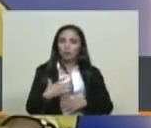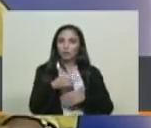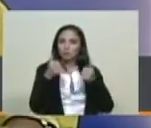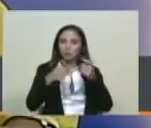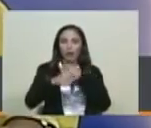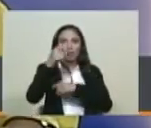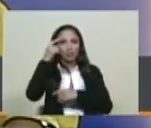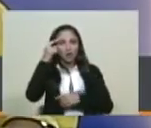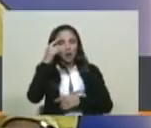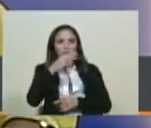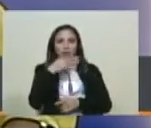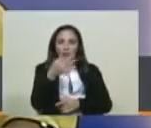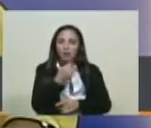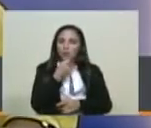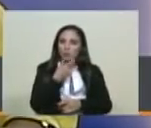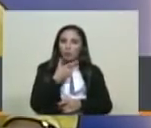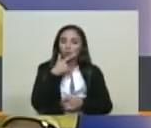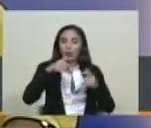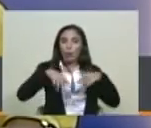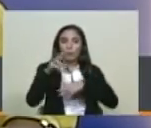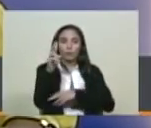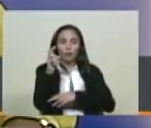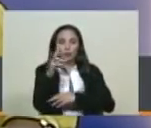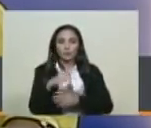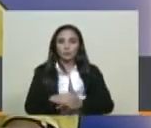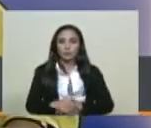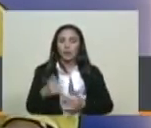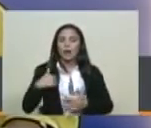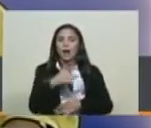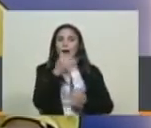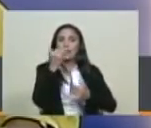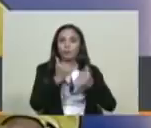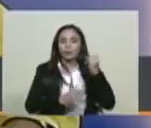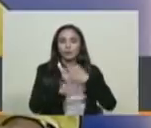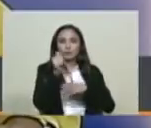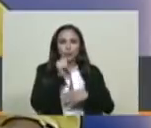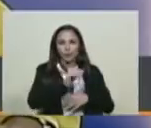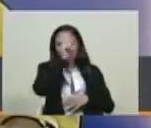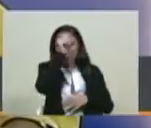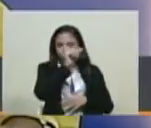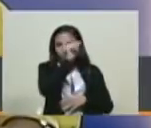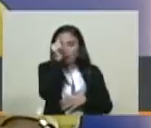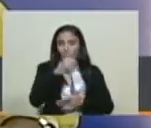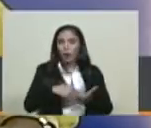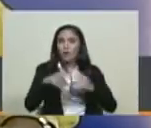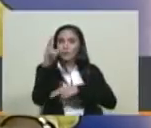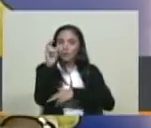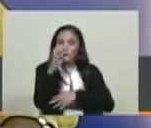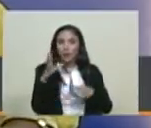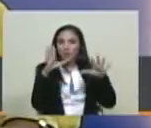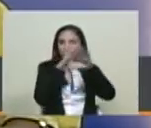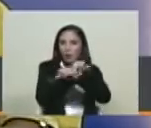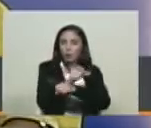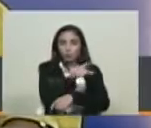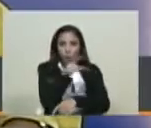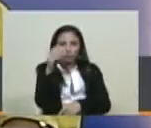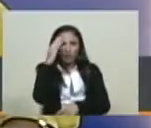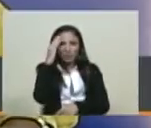Bonita tarde, viernes, viene el fin de semana, viernes en la noche, ya saben,